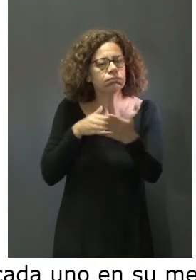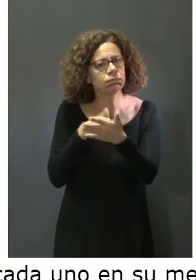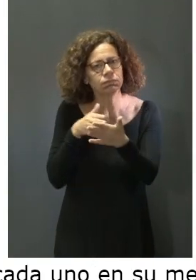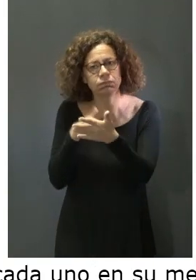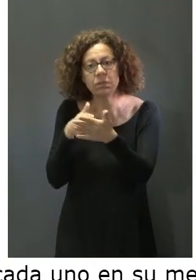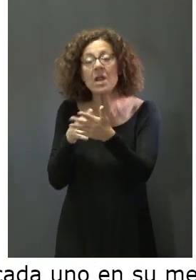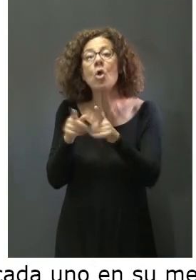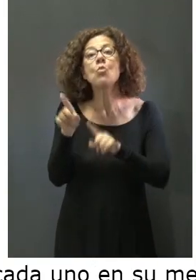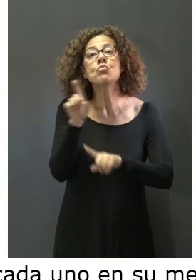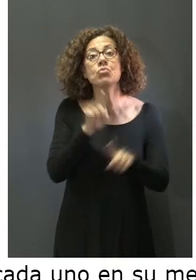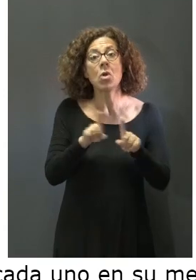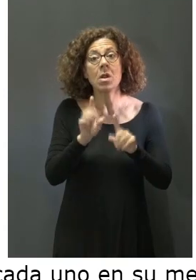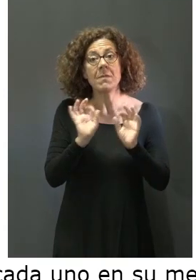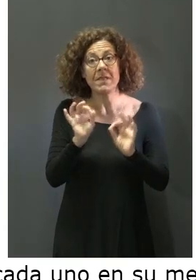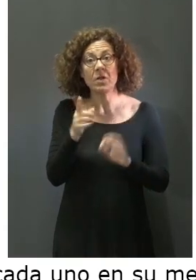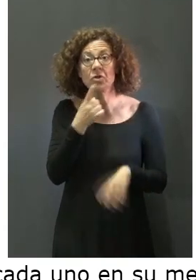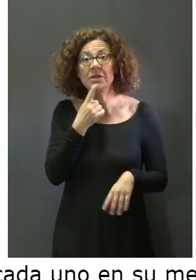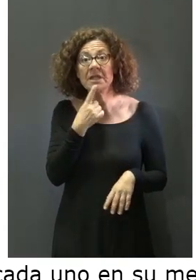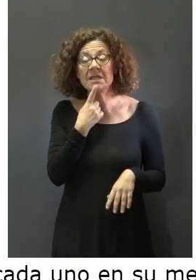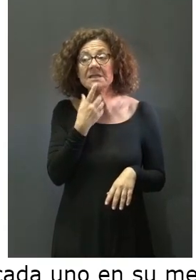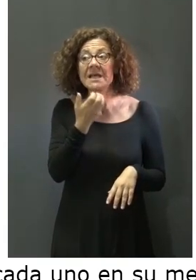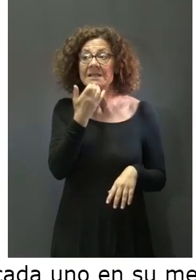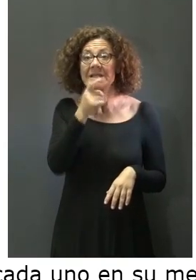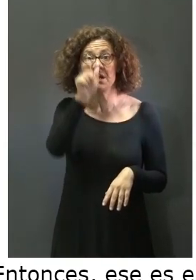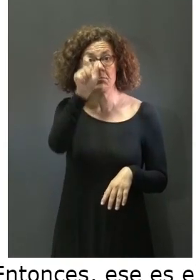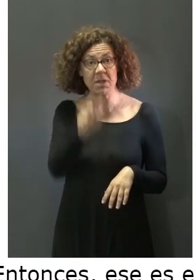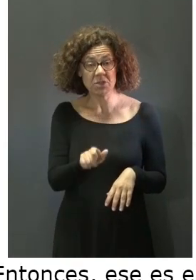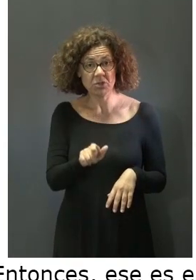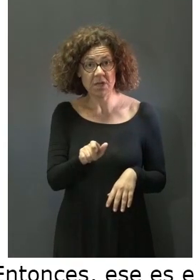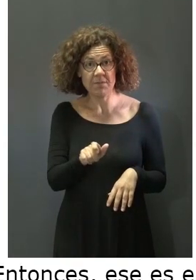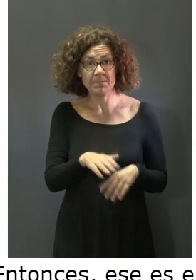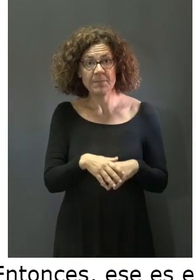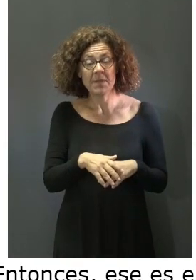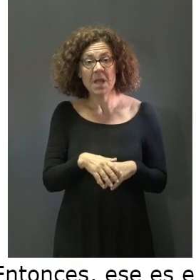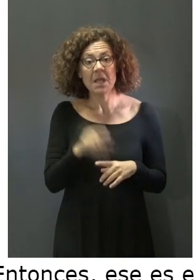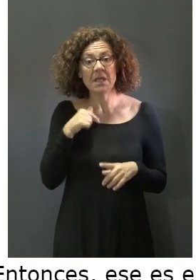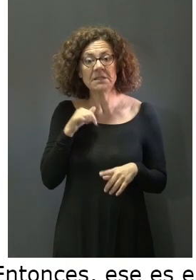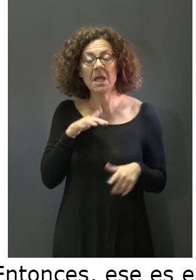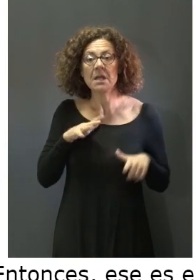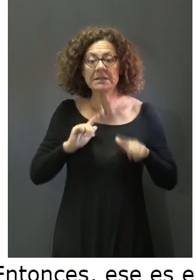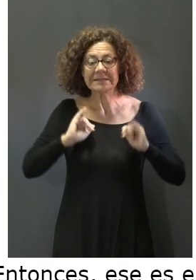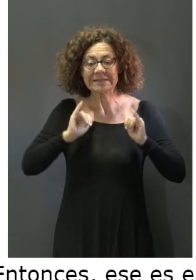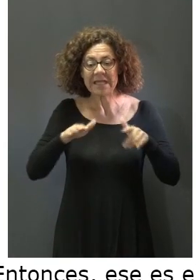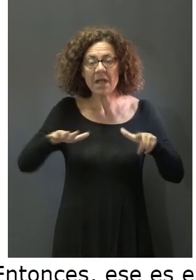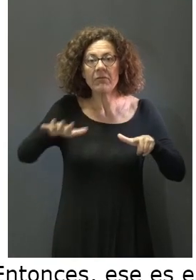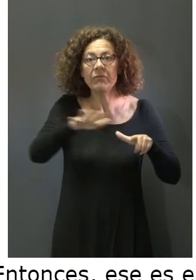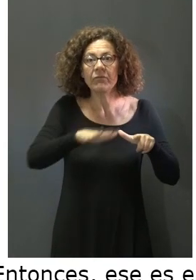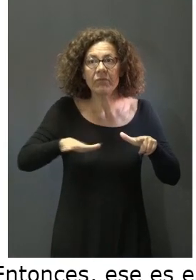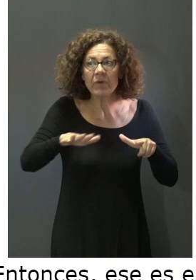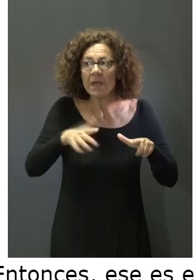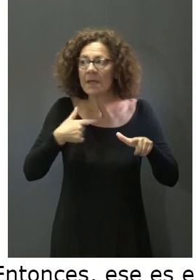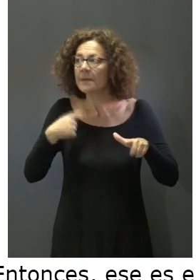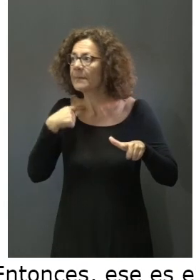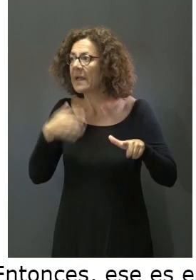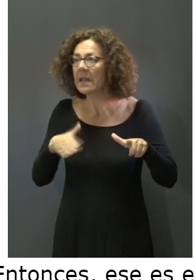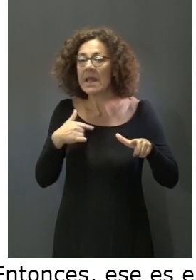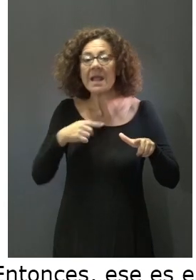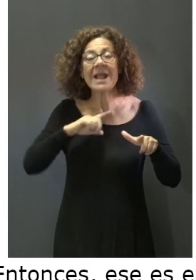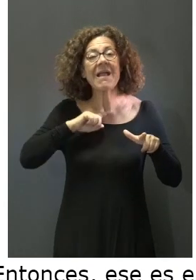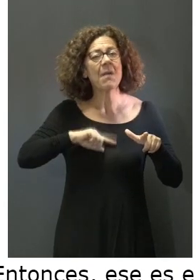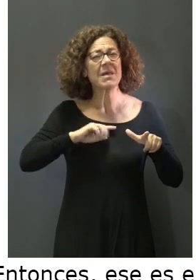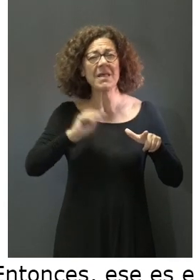veo. el problema sobre eso que tú dices es cuando la persona que se encuentra perdida en ese espacio no tiene la capacidad de preguntar,